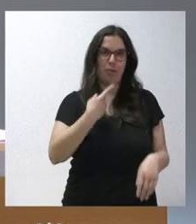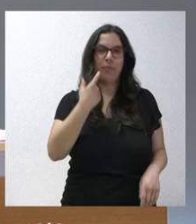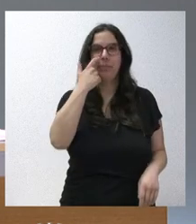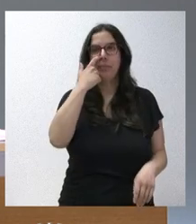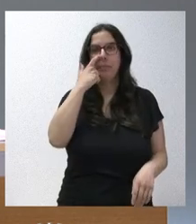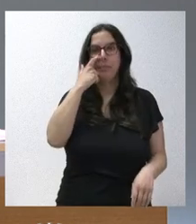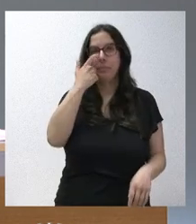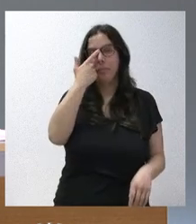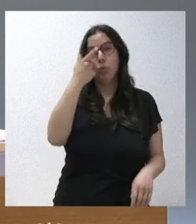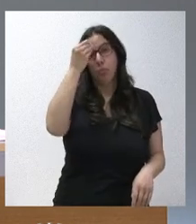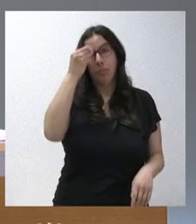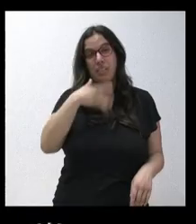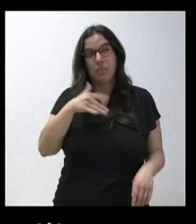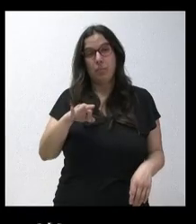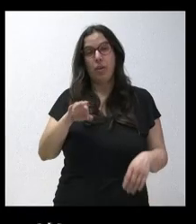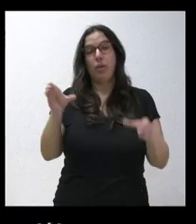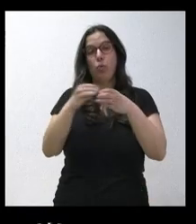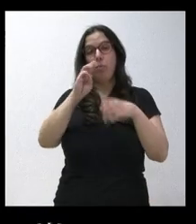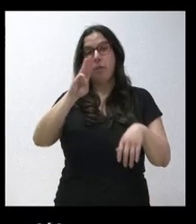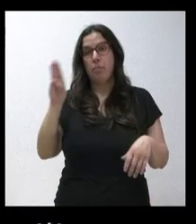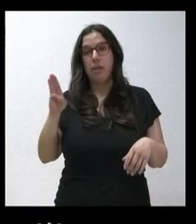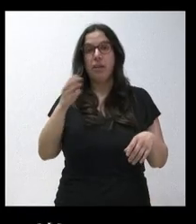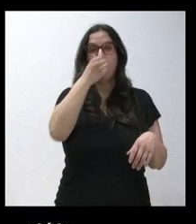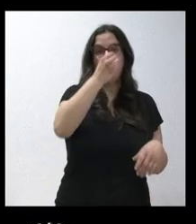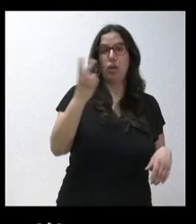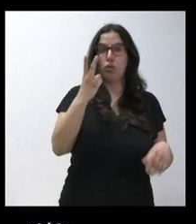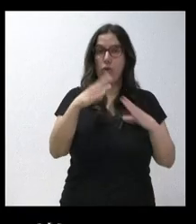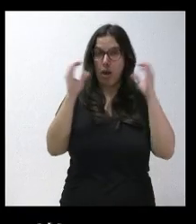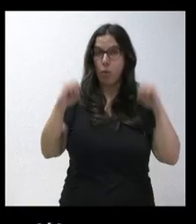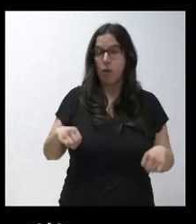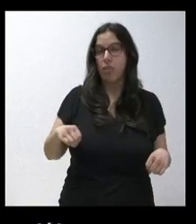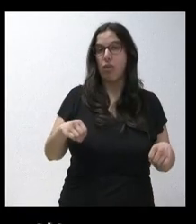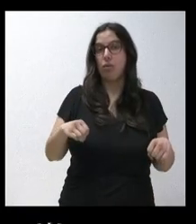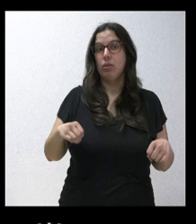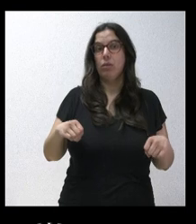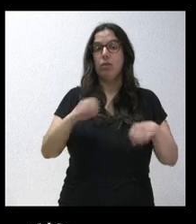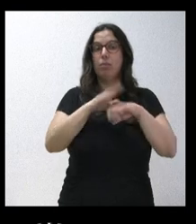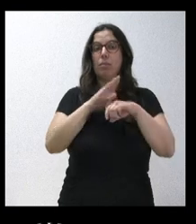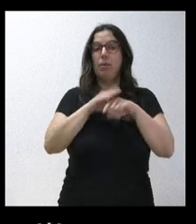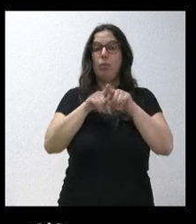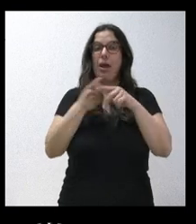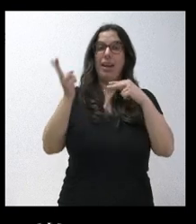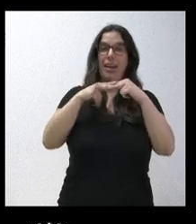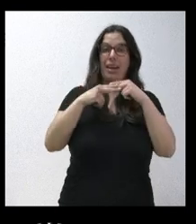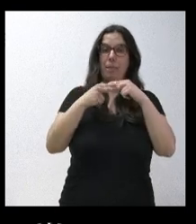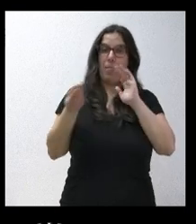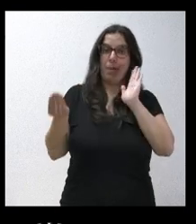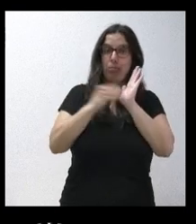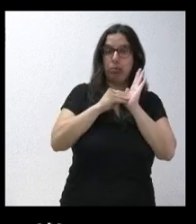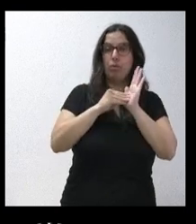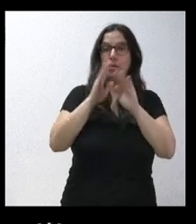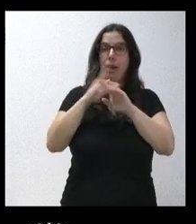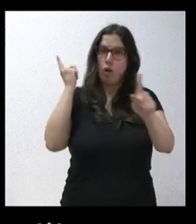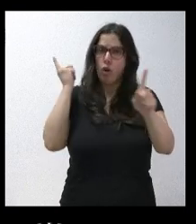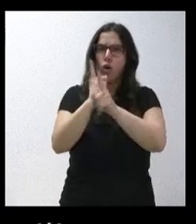factible que los grupos popular y socialistas se pongan de acuerdo en una enmienda que pueda incluir esta condena expresa que que manifiestan